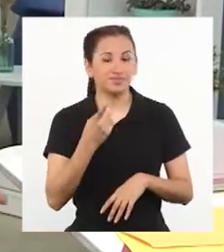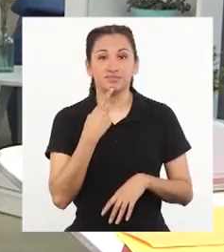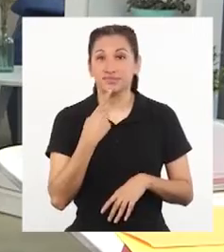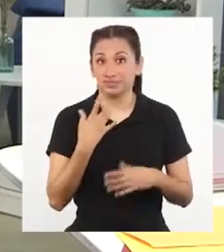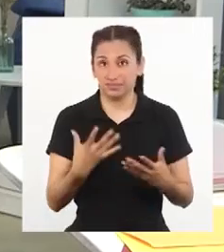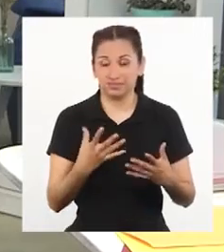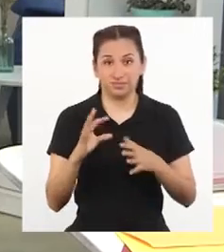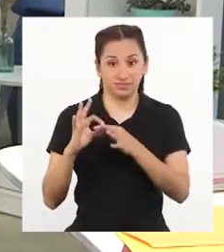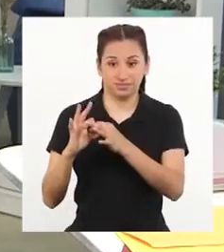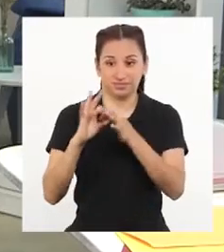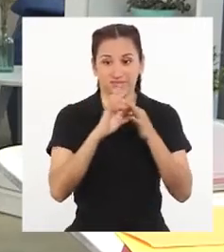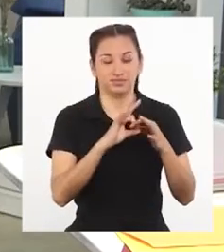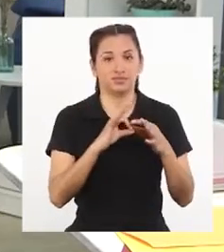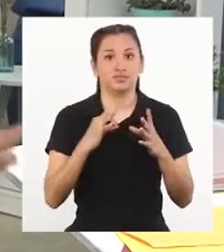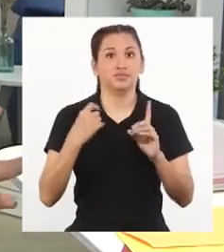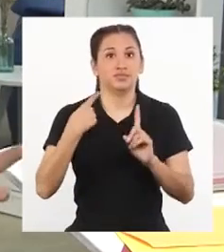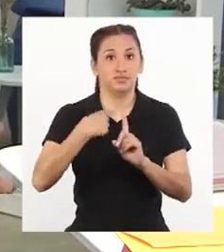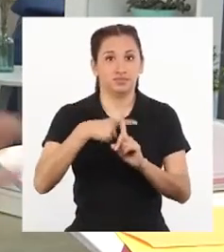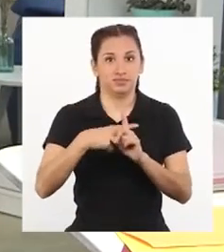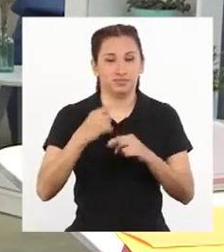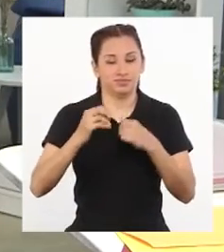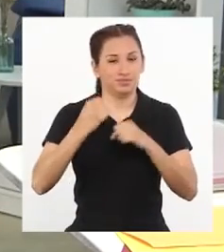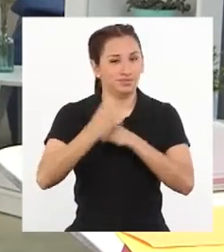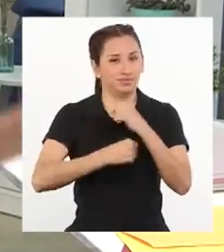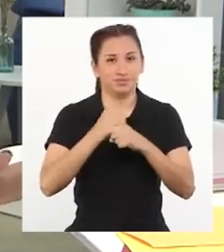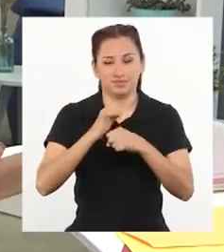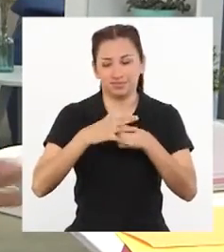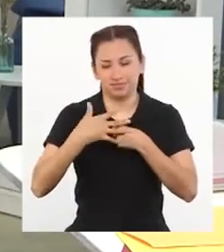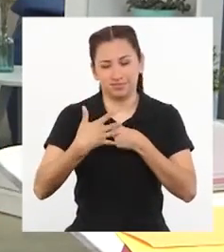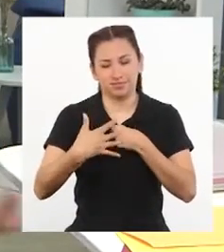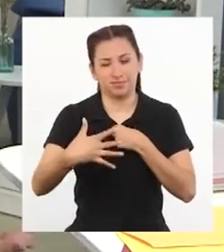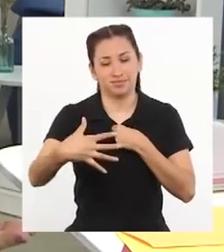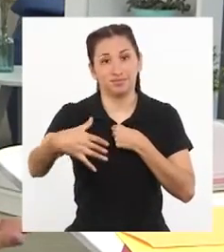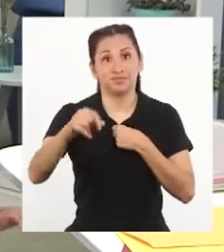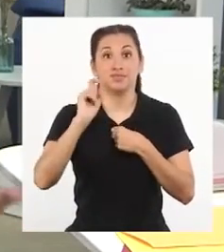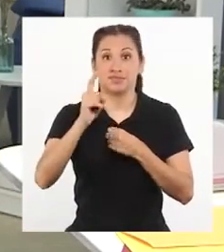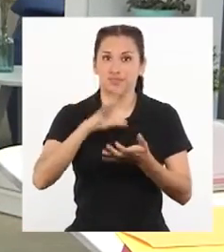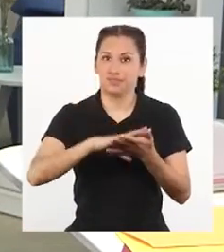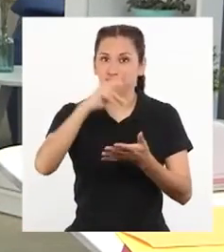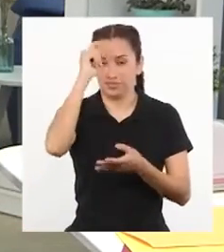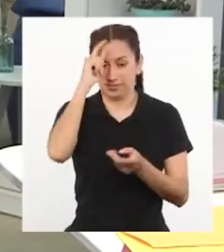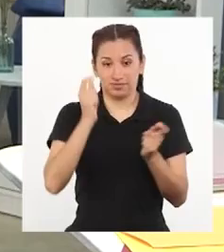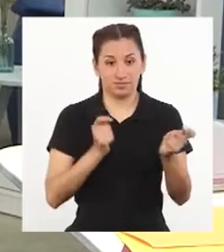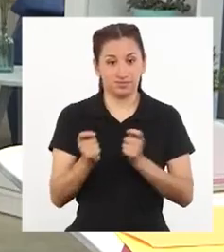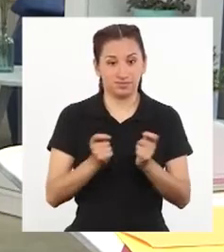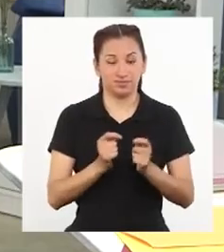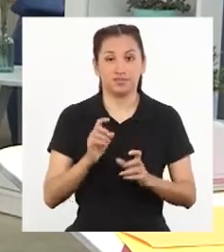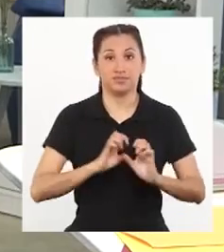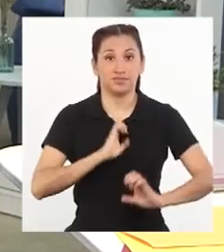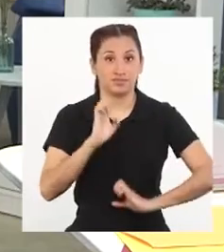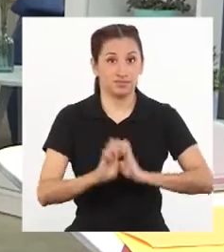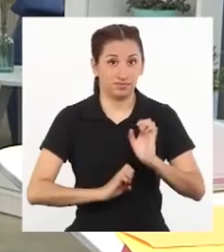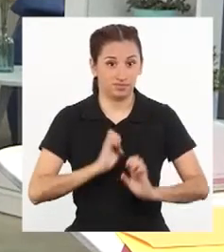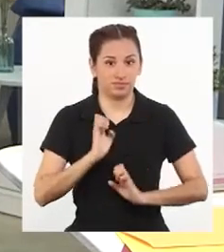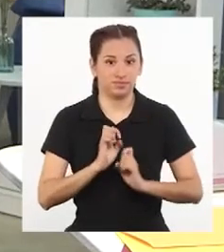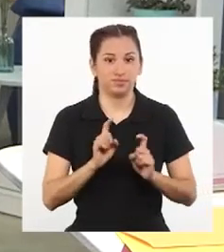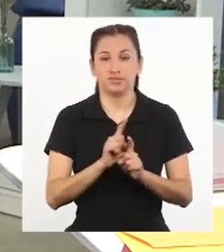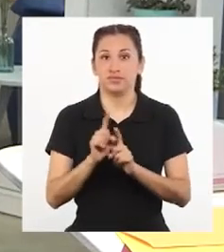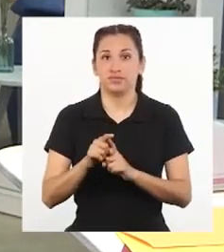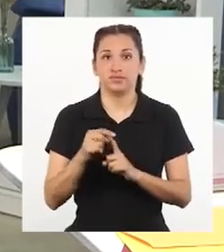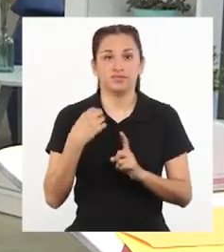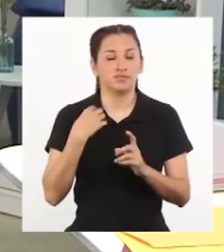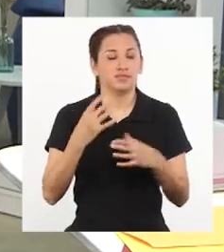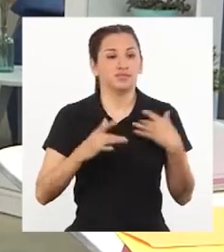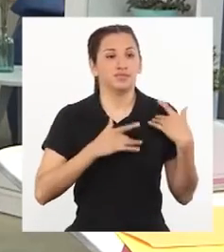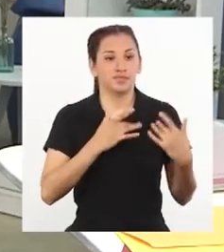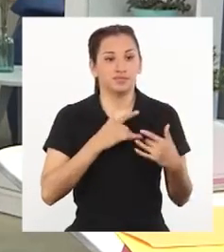escuchado, establecer relaciones sanas y duraderas con amistades, aprender a gestionar nuestras emociones,